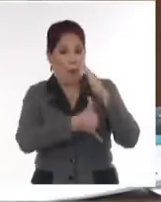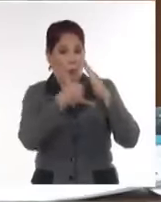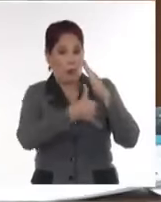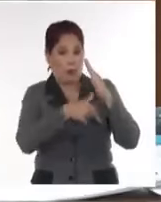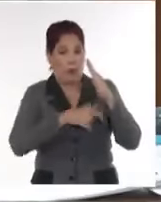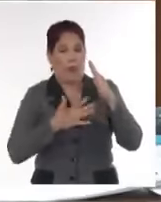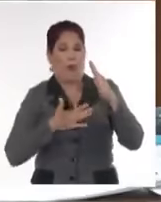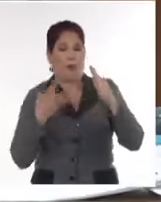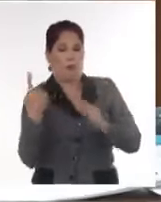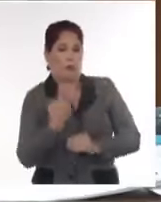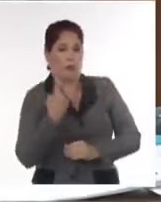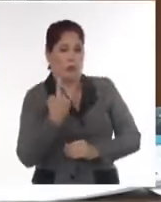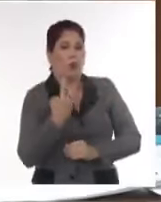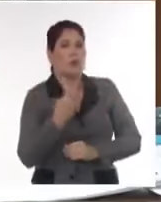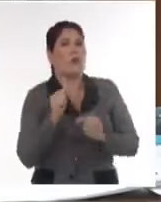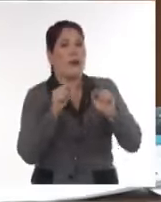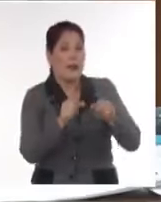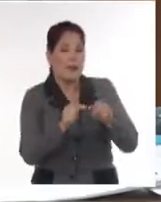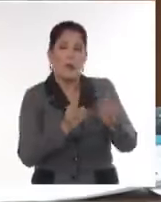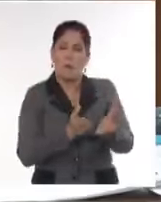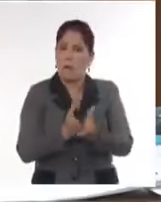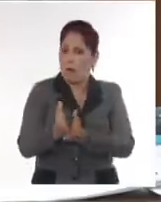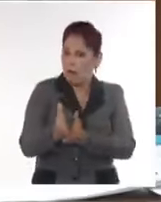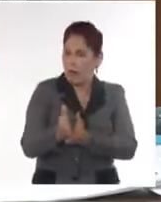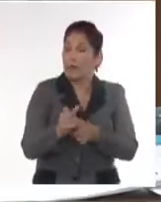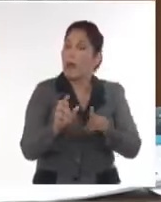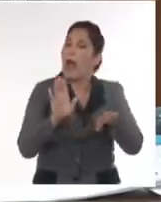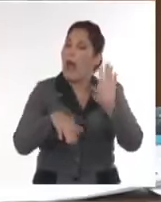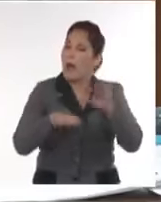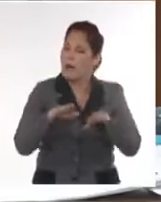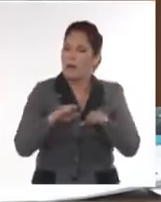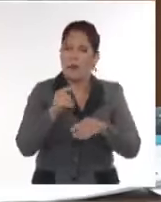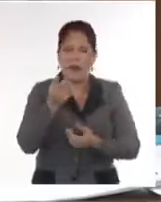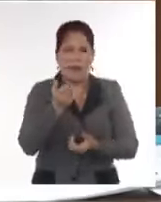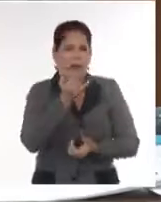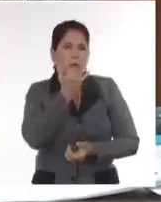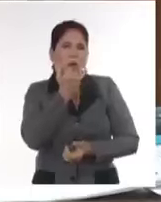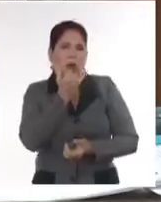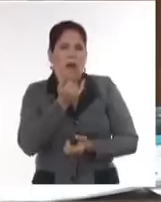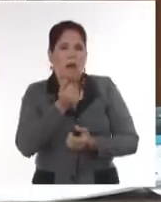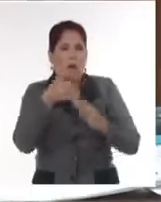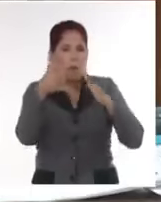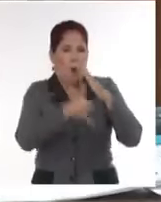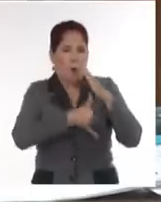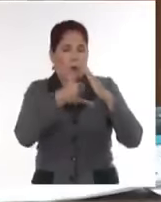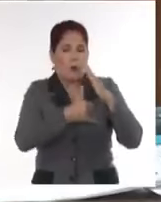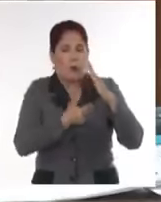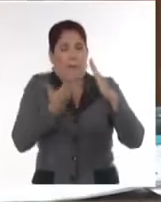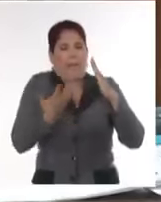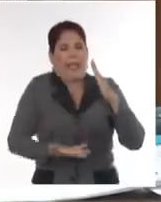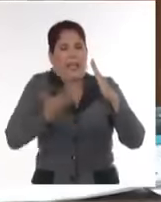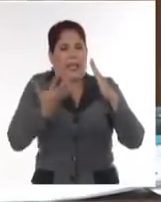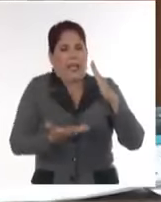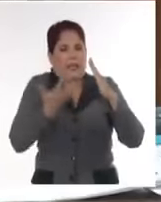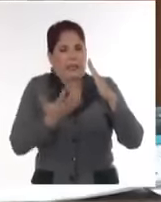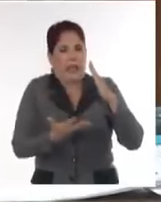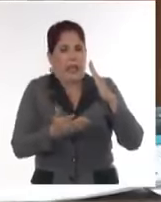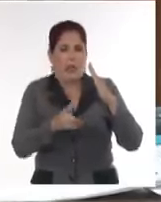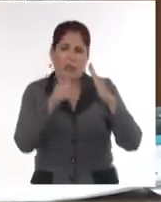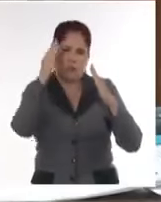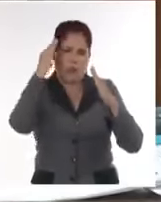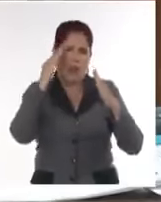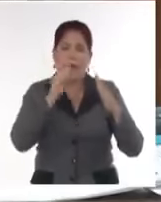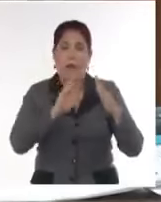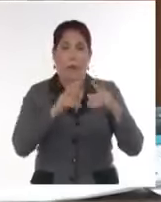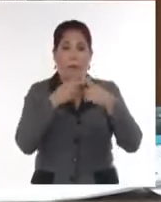el combustible nacional, y tenemos necesariamente que continuar dando mantenimiento, porque si no se destruyen las termoeléctricas,